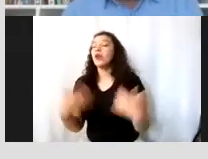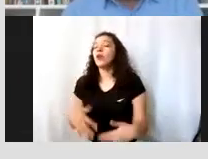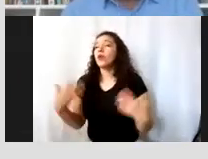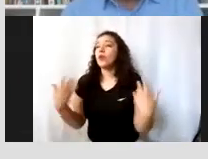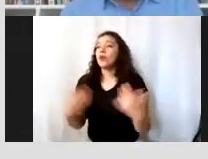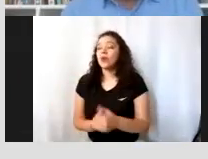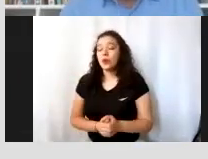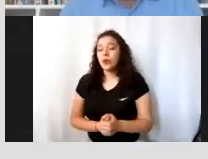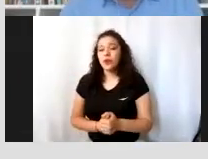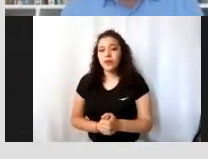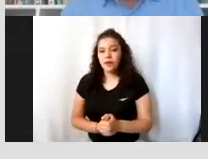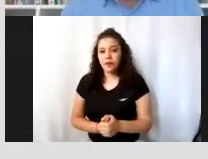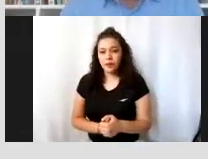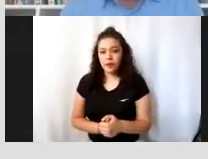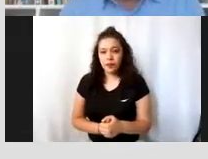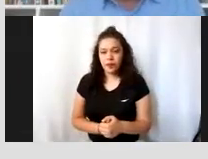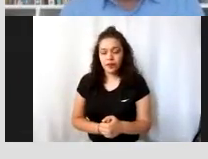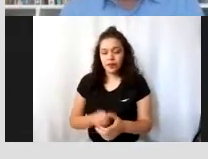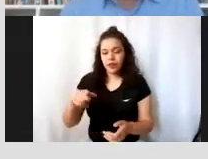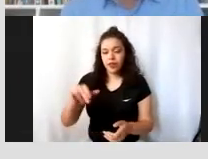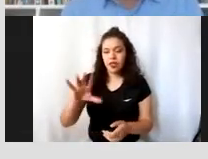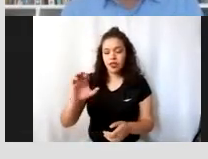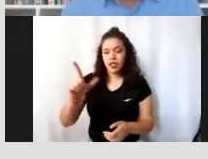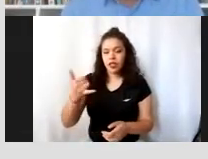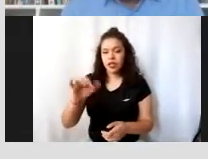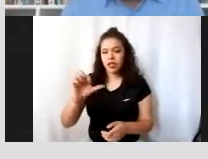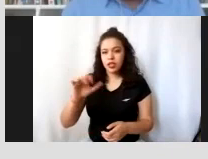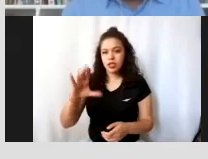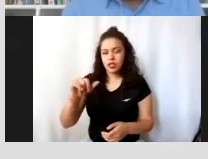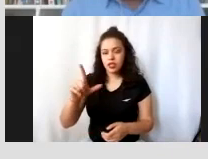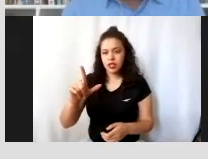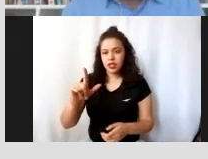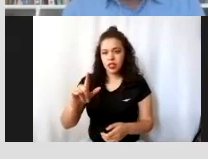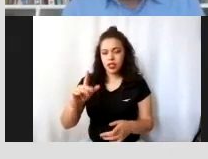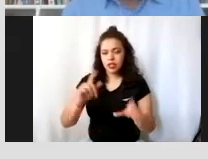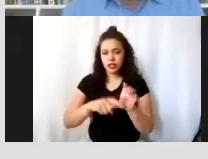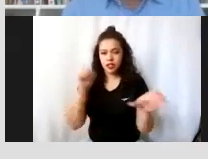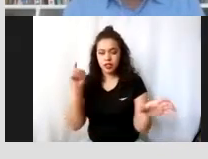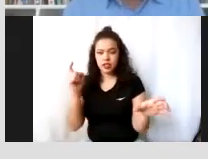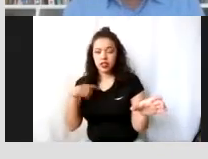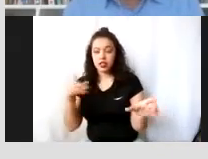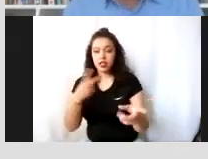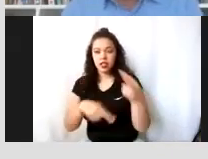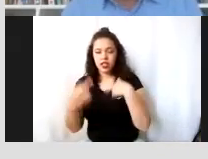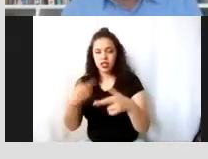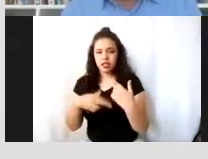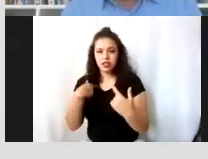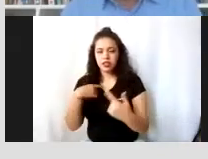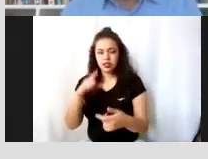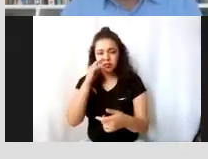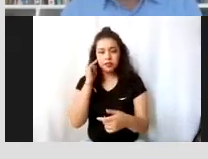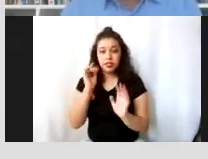exactas para las personas? Nayeli Araceli nos comenta que se salió. ¿Ya estás de vuelta, Nayeli? Porque no veía, me dice aquí que no veía nada. ¿Ya estás de